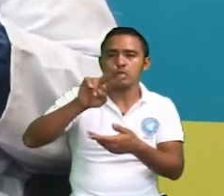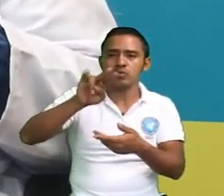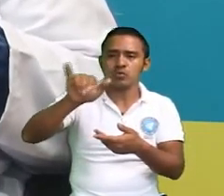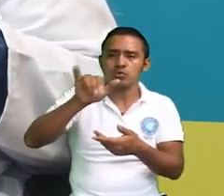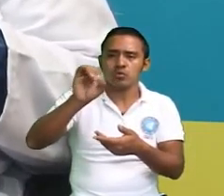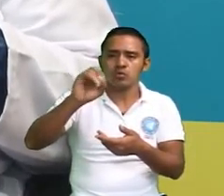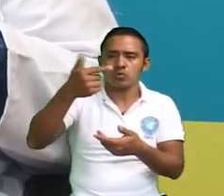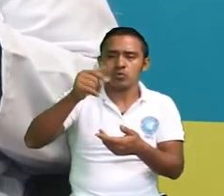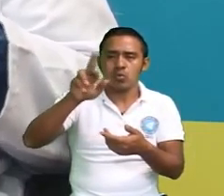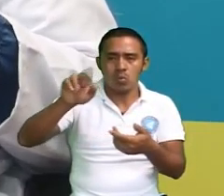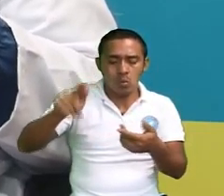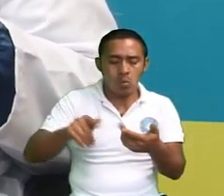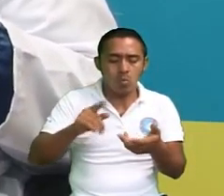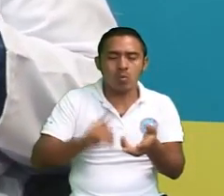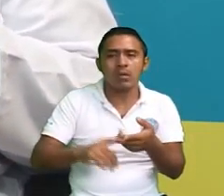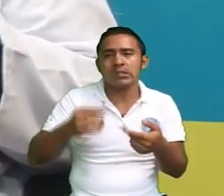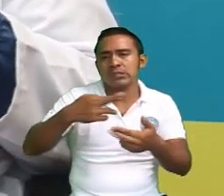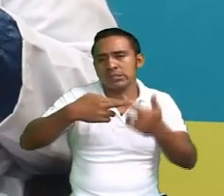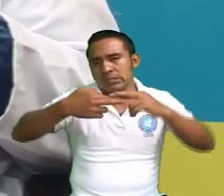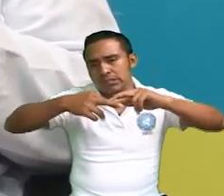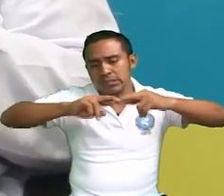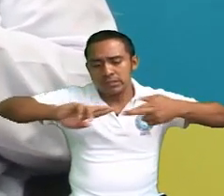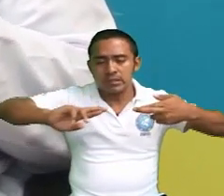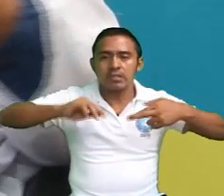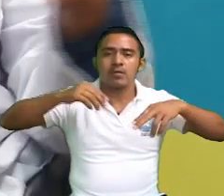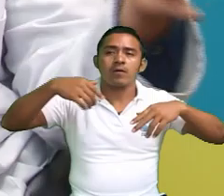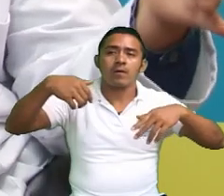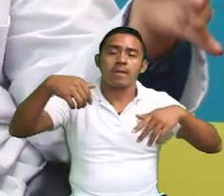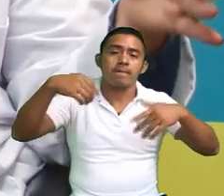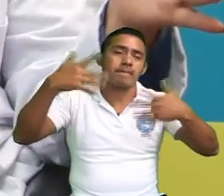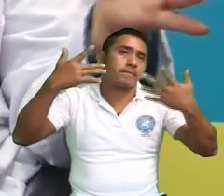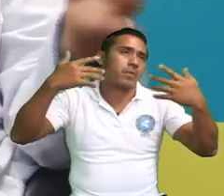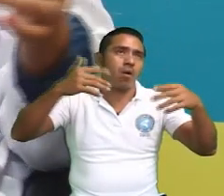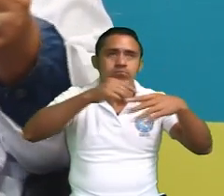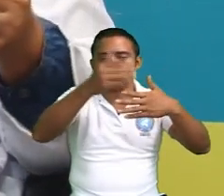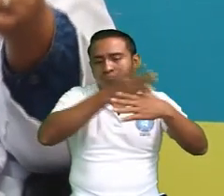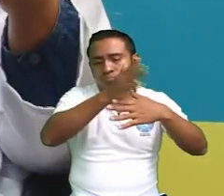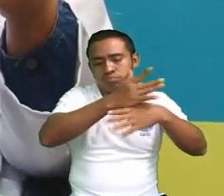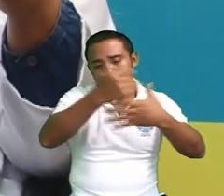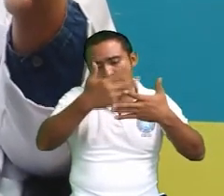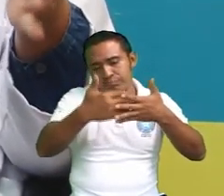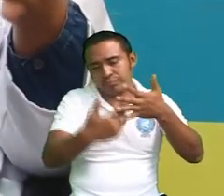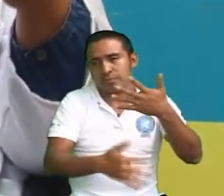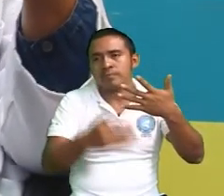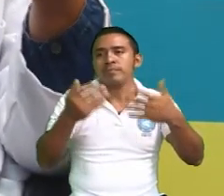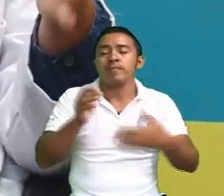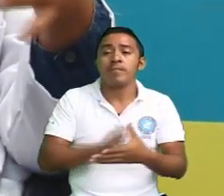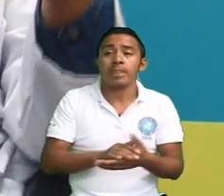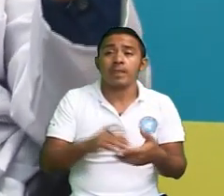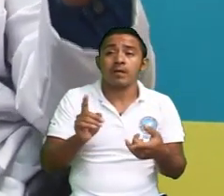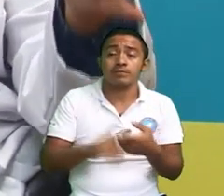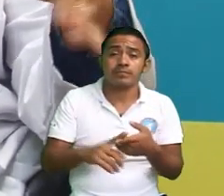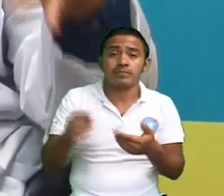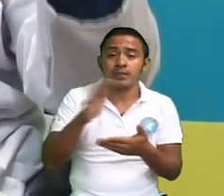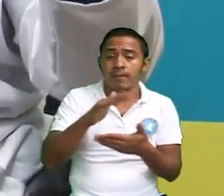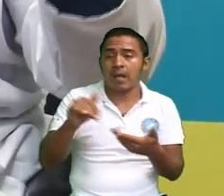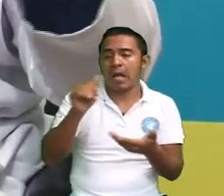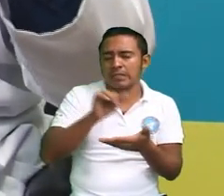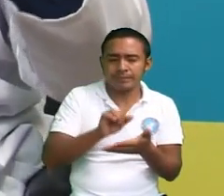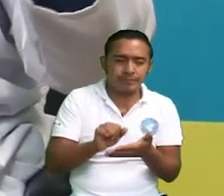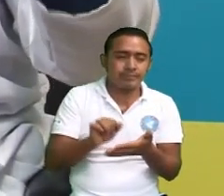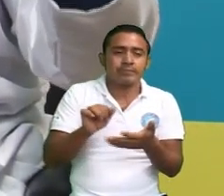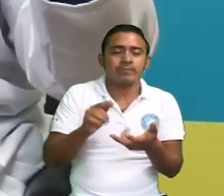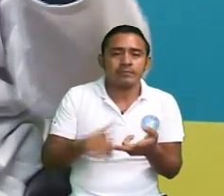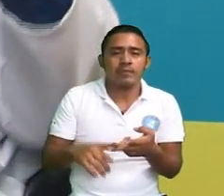margarina, quesillo, queso crema, todas las variedades de quesos que tenemos, la crema ácida, la crema